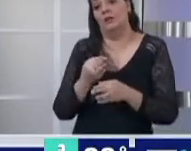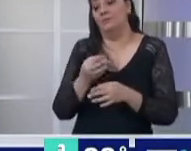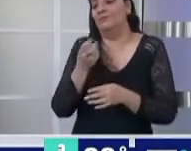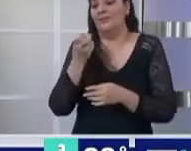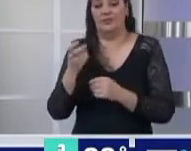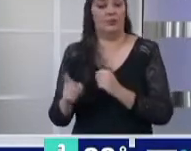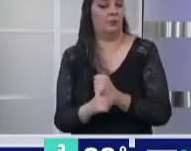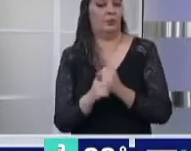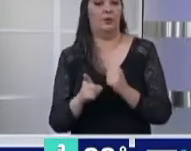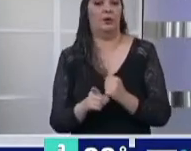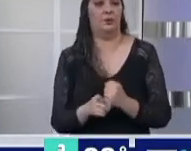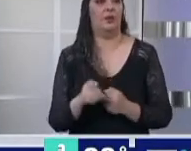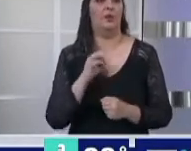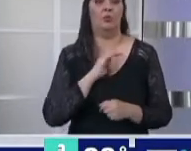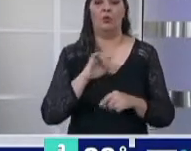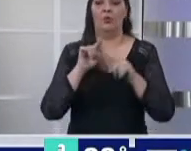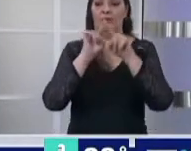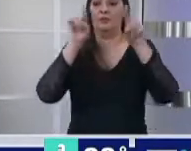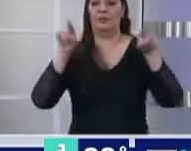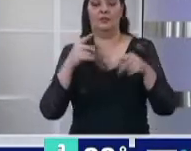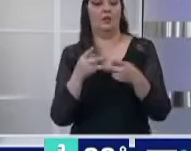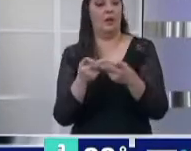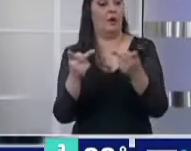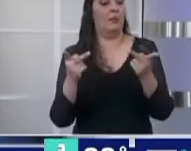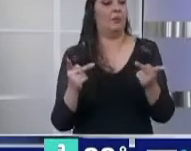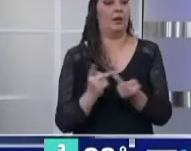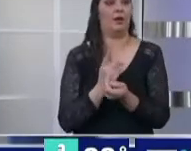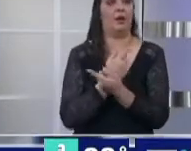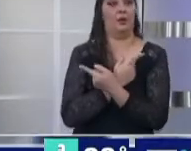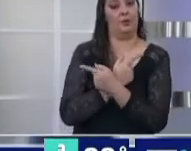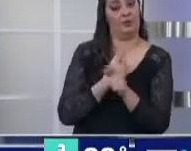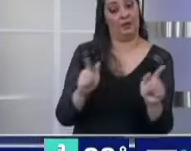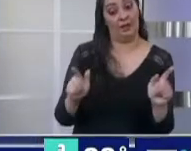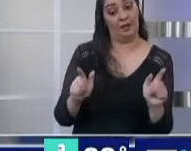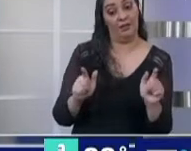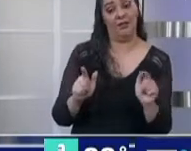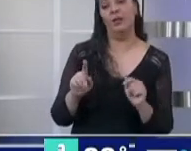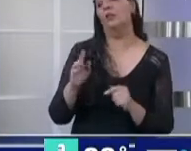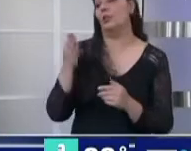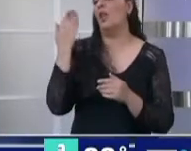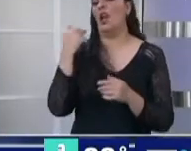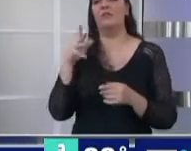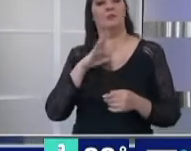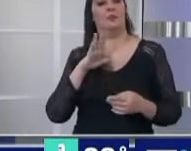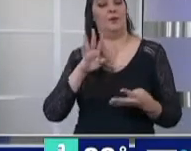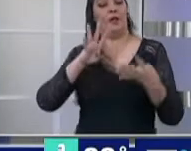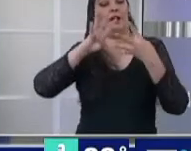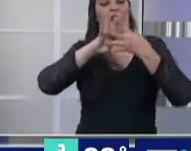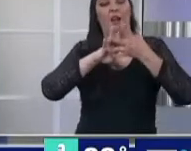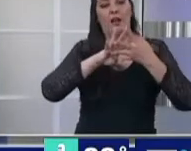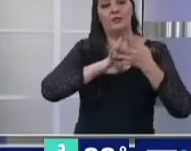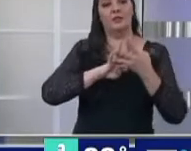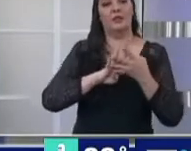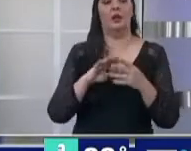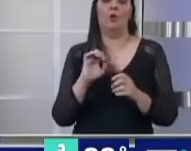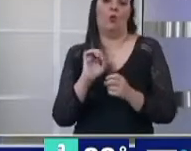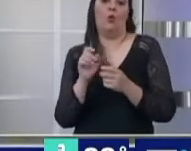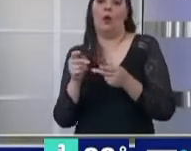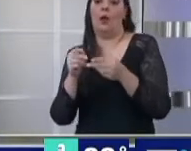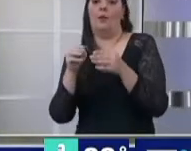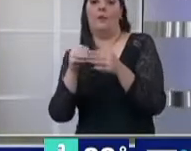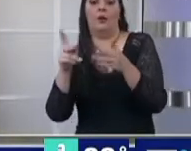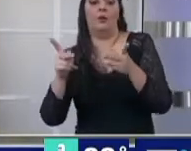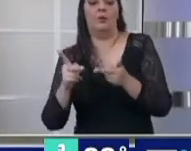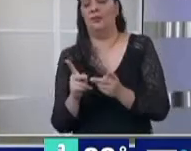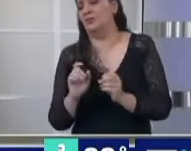estar ubicado en el Parque Libertad, donde era anteriormente el penal de Topo Chico, en la Macroplaza o en